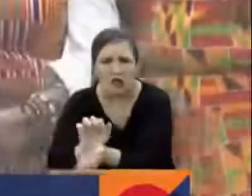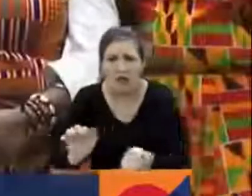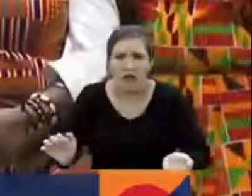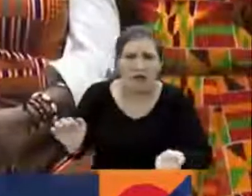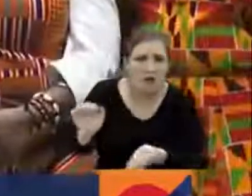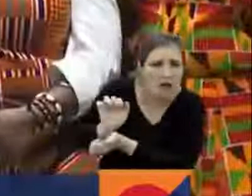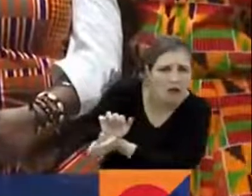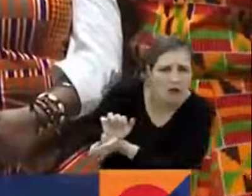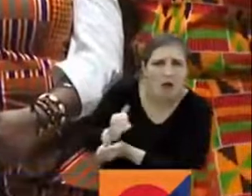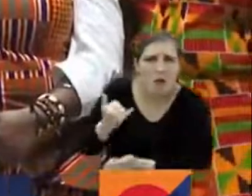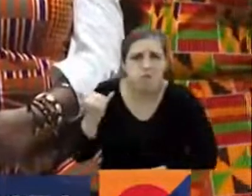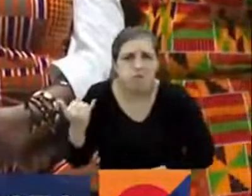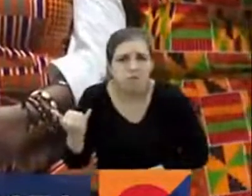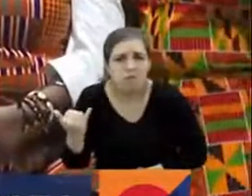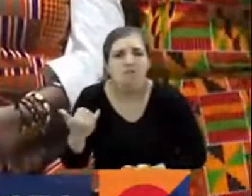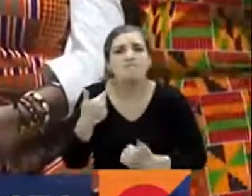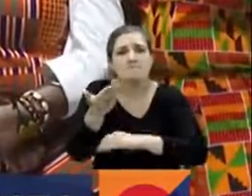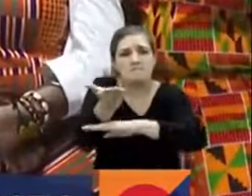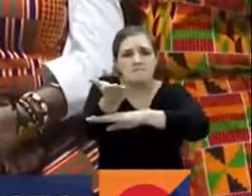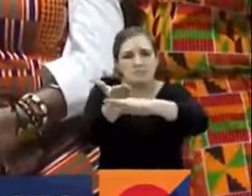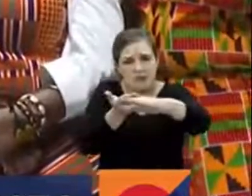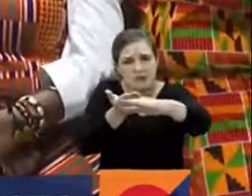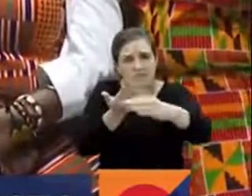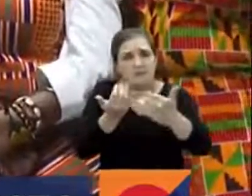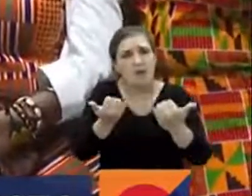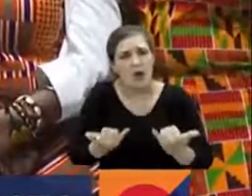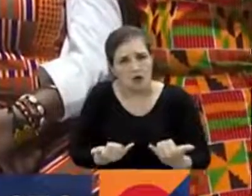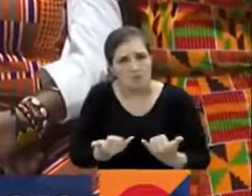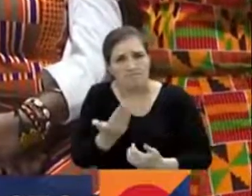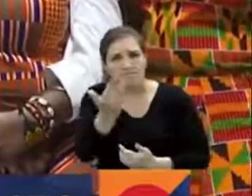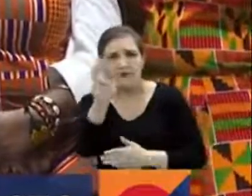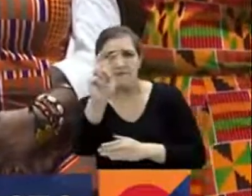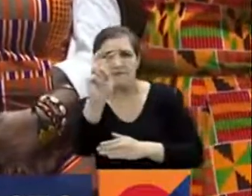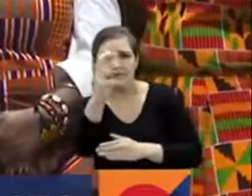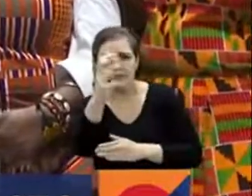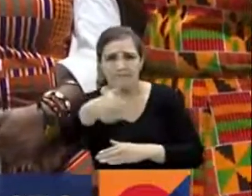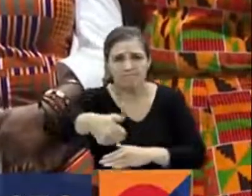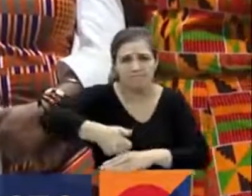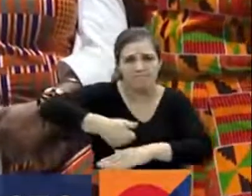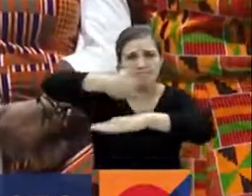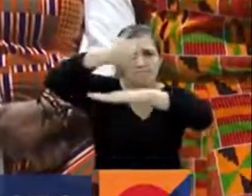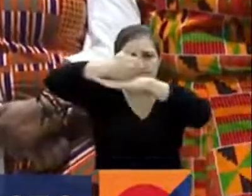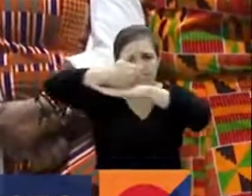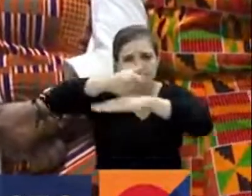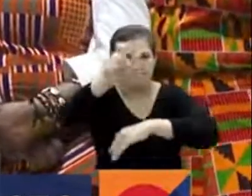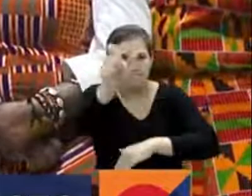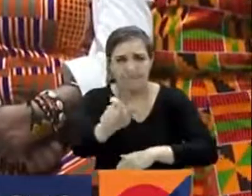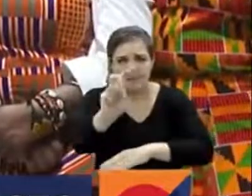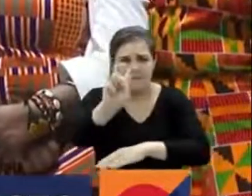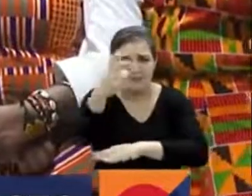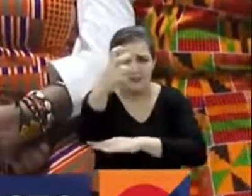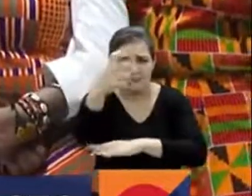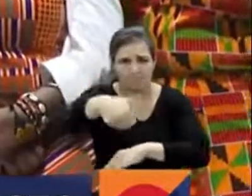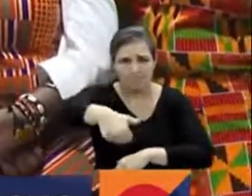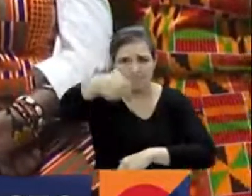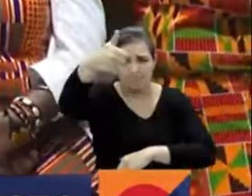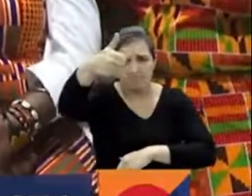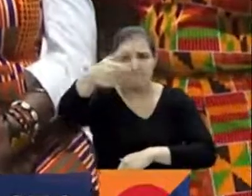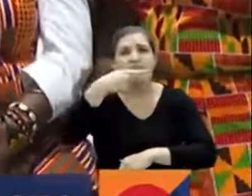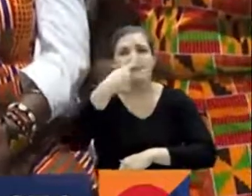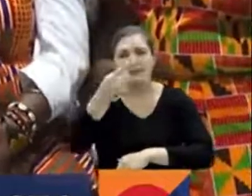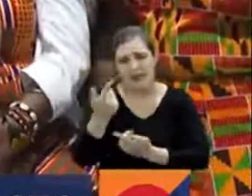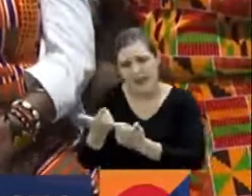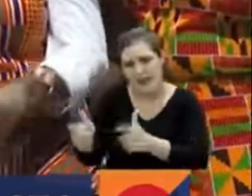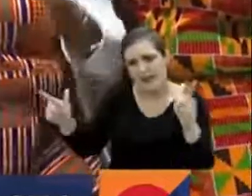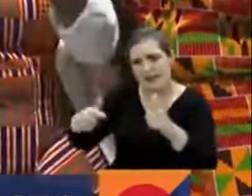esposados? Yo le solicito al fiscal general de la Nación que libere